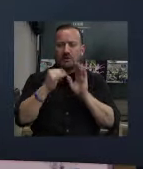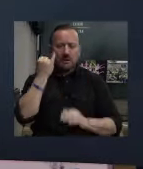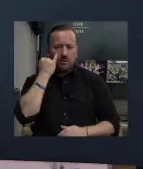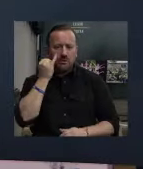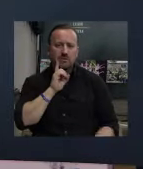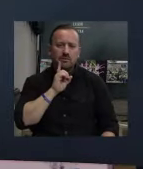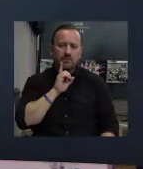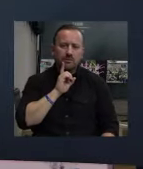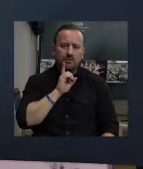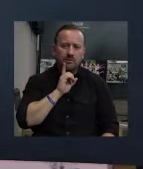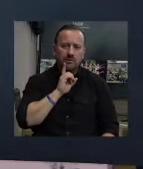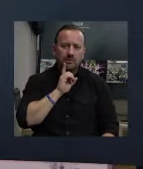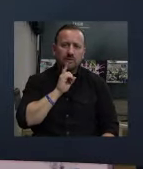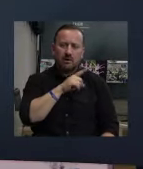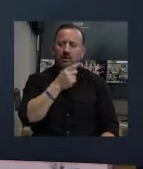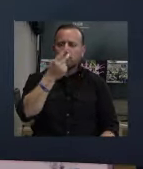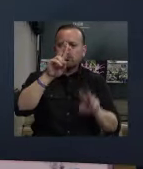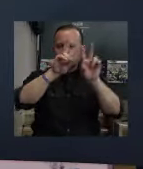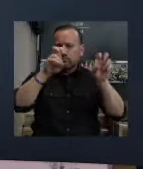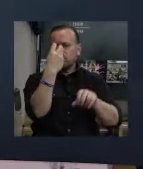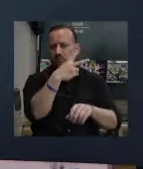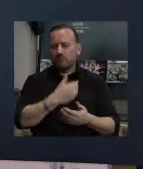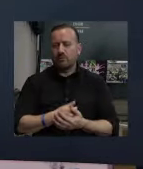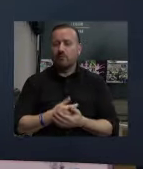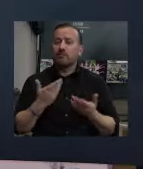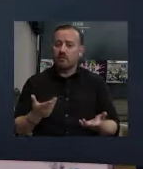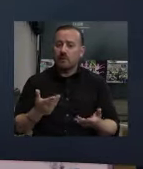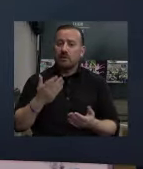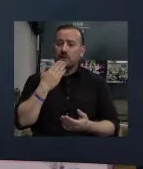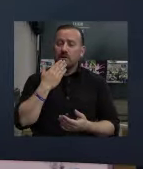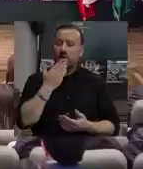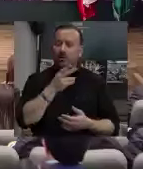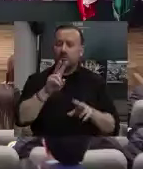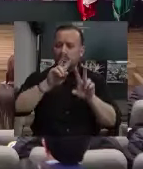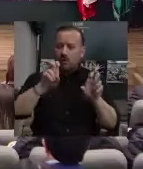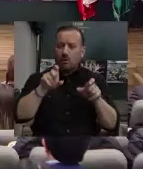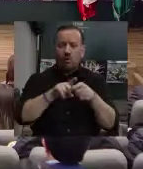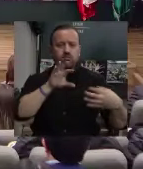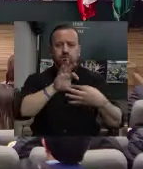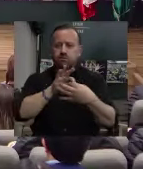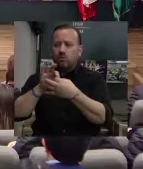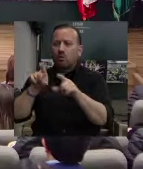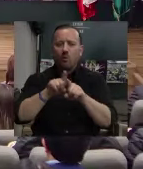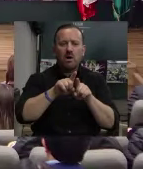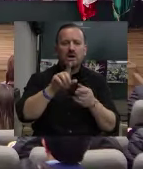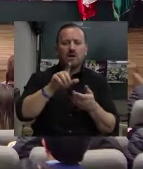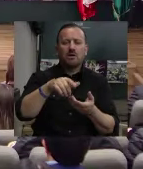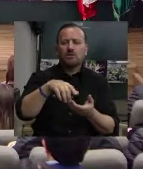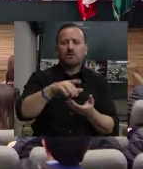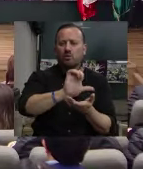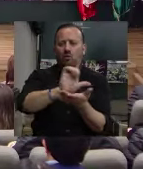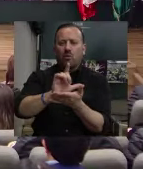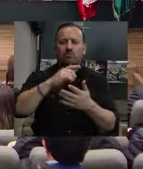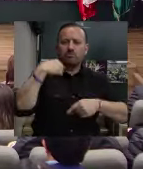institucionales en en este ámbito por lo tanto para ello también la articulación con los sectores productivos y de servicios